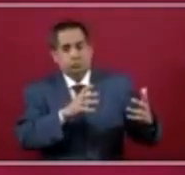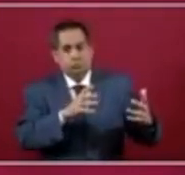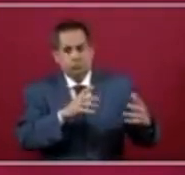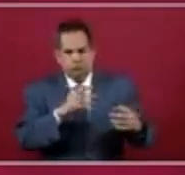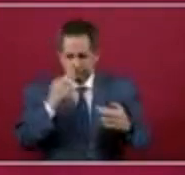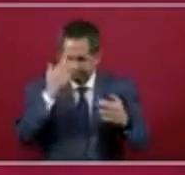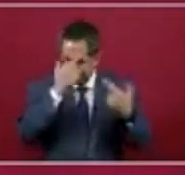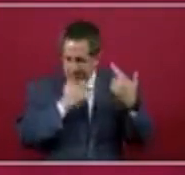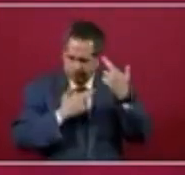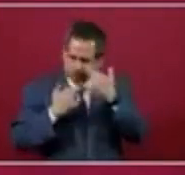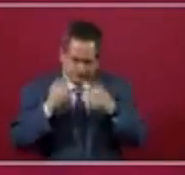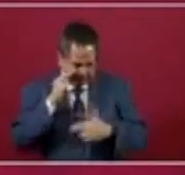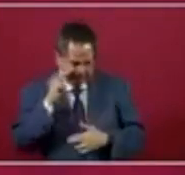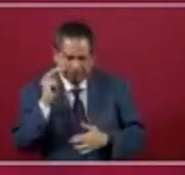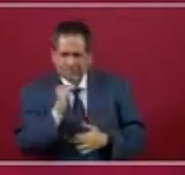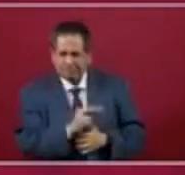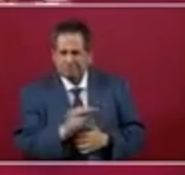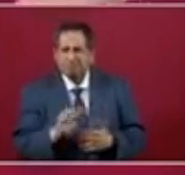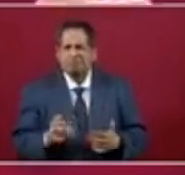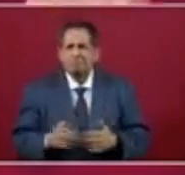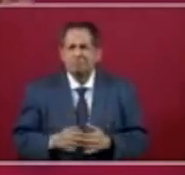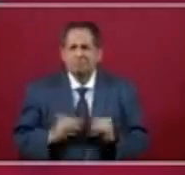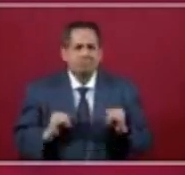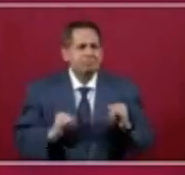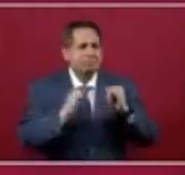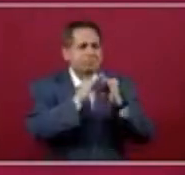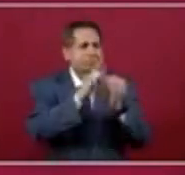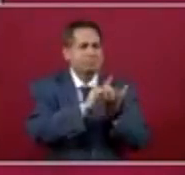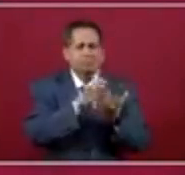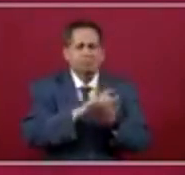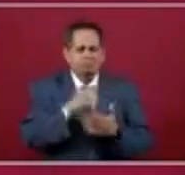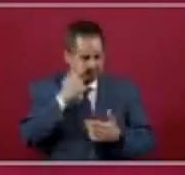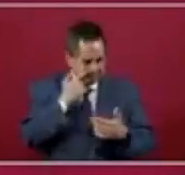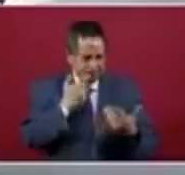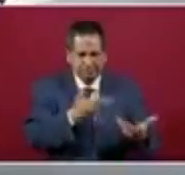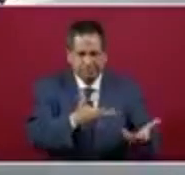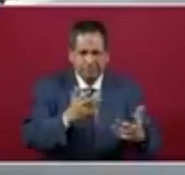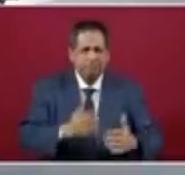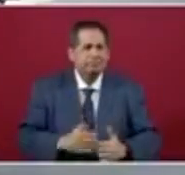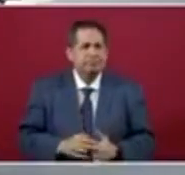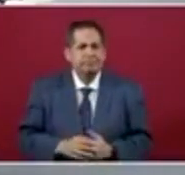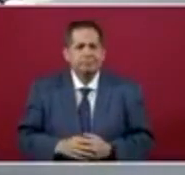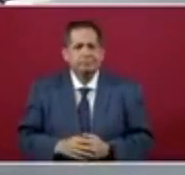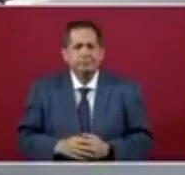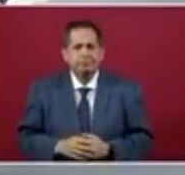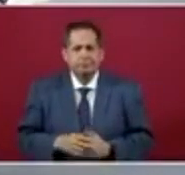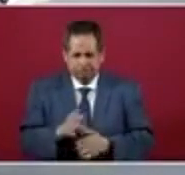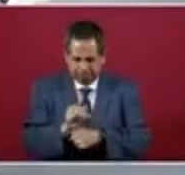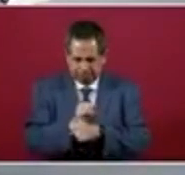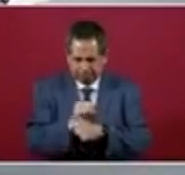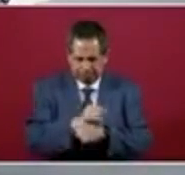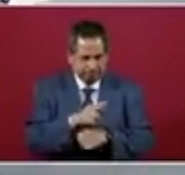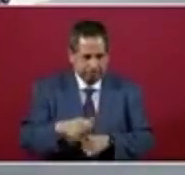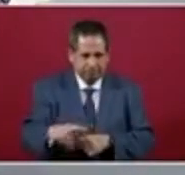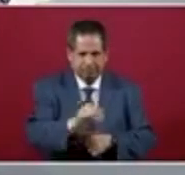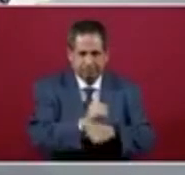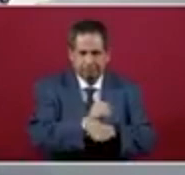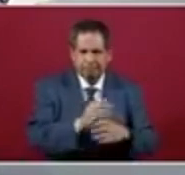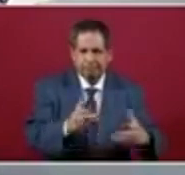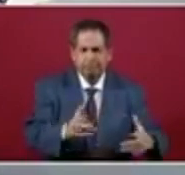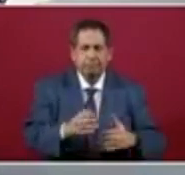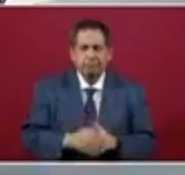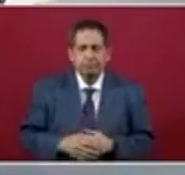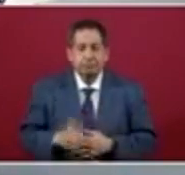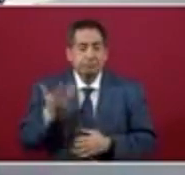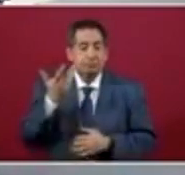revisen el Instituto de la Discapacidad, a ver, hagan la investigación de